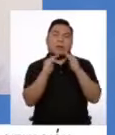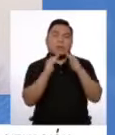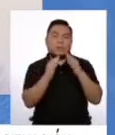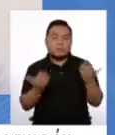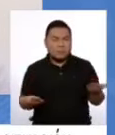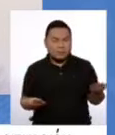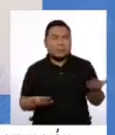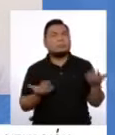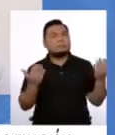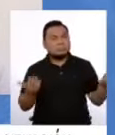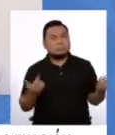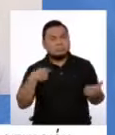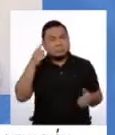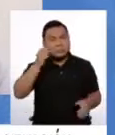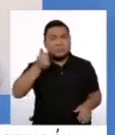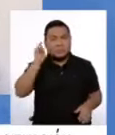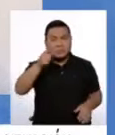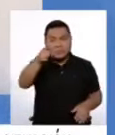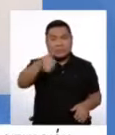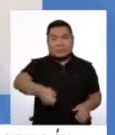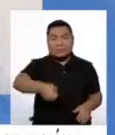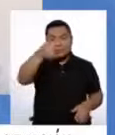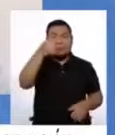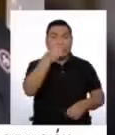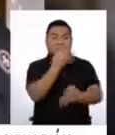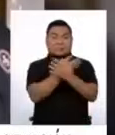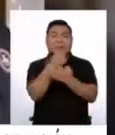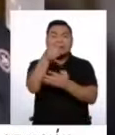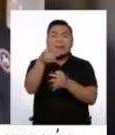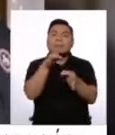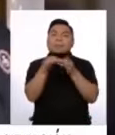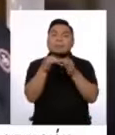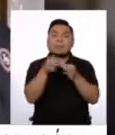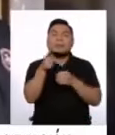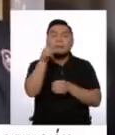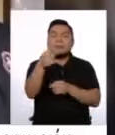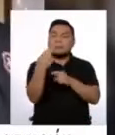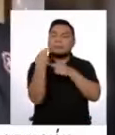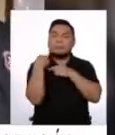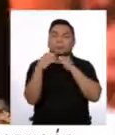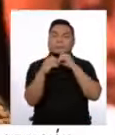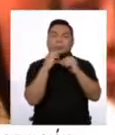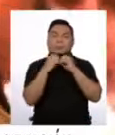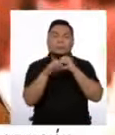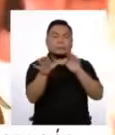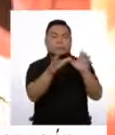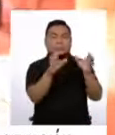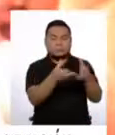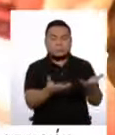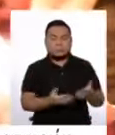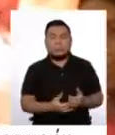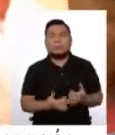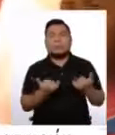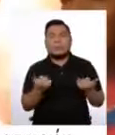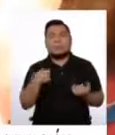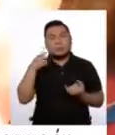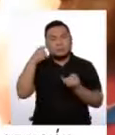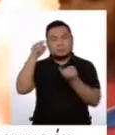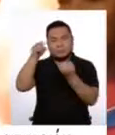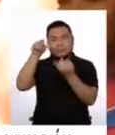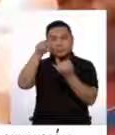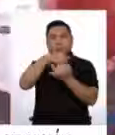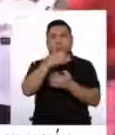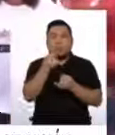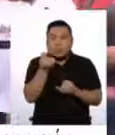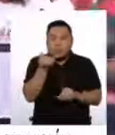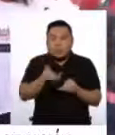propio Instituto Nacional Penitenciario estaba en la obligación de poder solucionar. Vela sostuvo que cuatro casos que investiga su despacho ya están en su fase